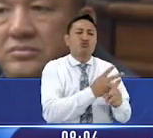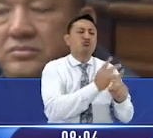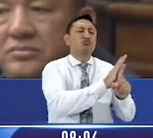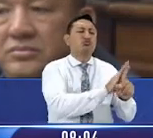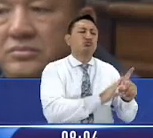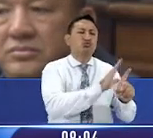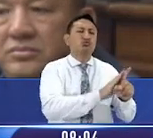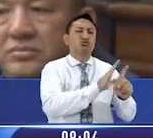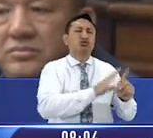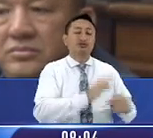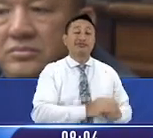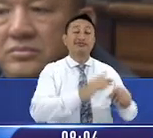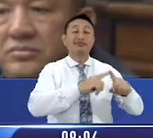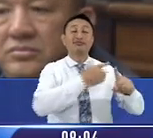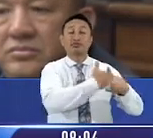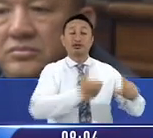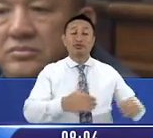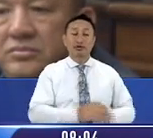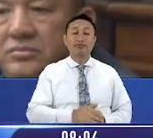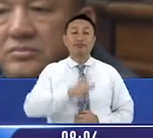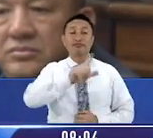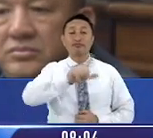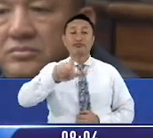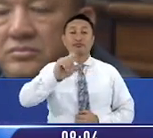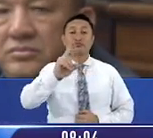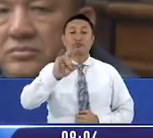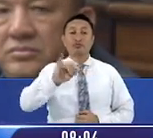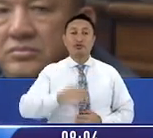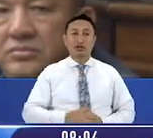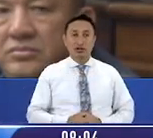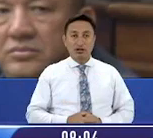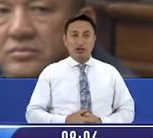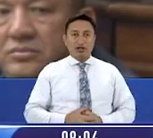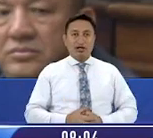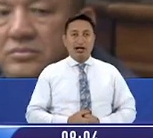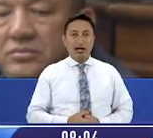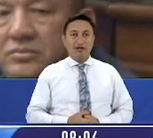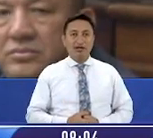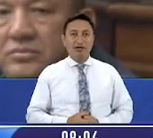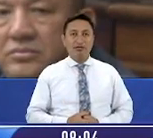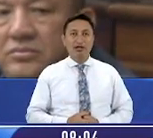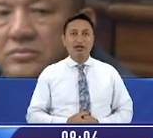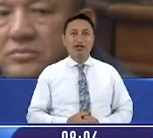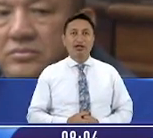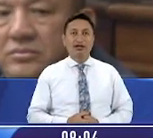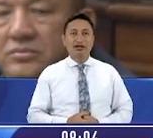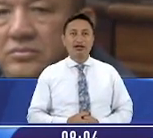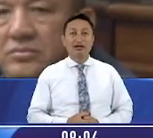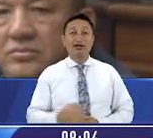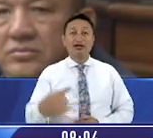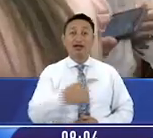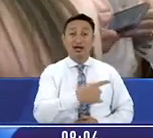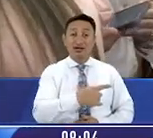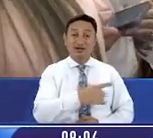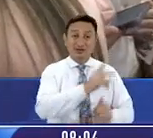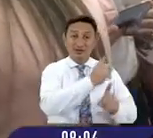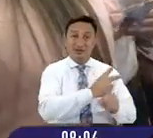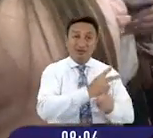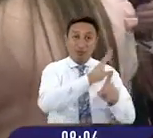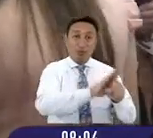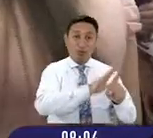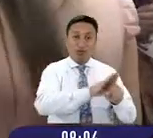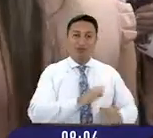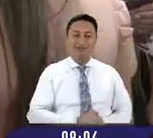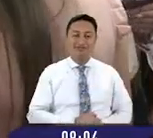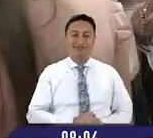al expresidente de la Asamblea Nacional, a la Guadalupe Llori, ese es tráfico de influencia. Construye denunciando acuerdos